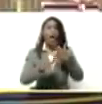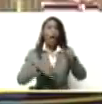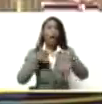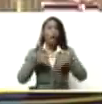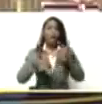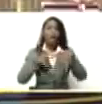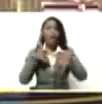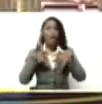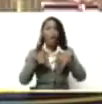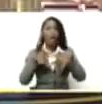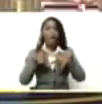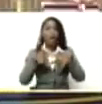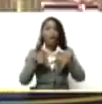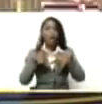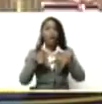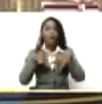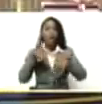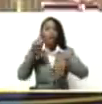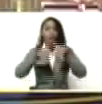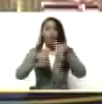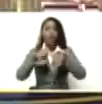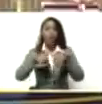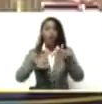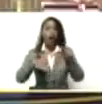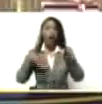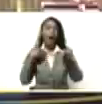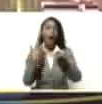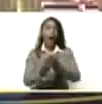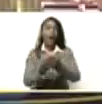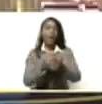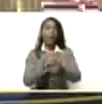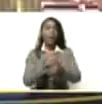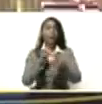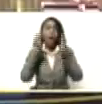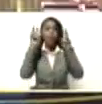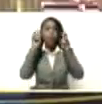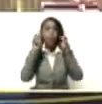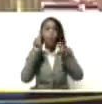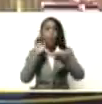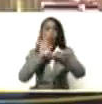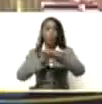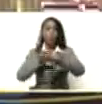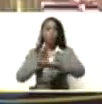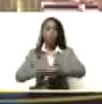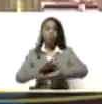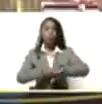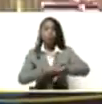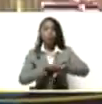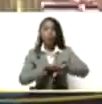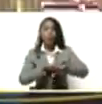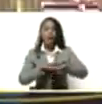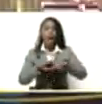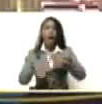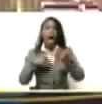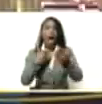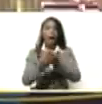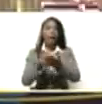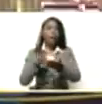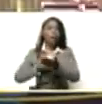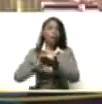rendir al pueblo por necesidad por hambre por desesperación confundir a un pueblo